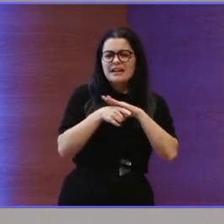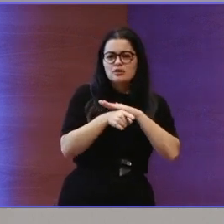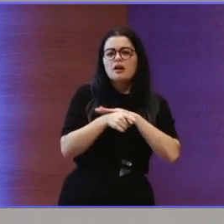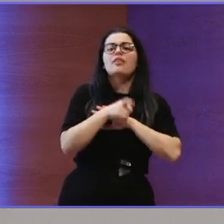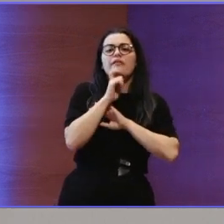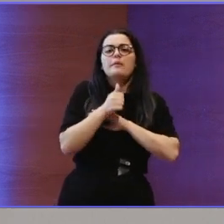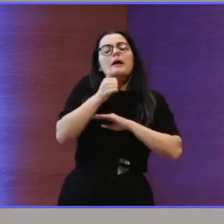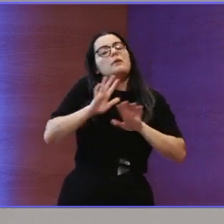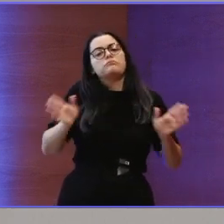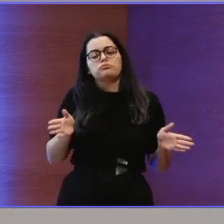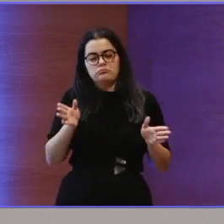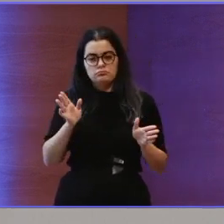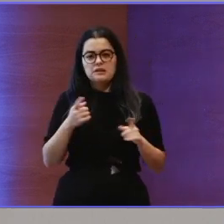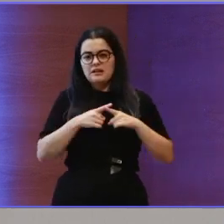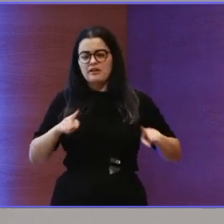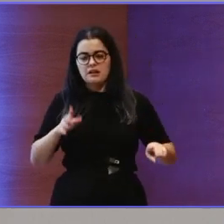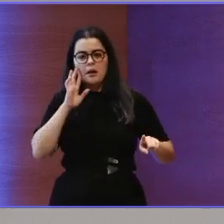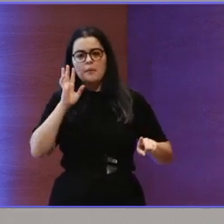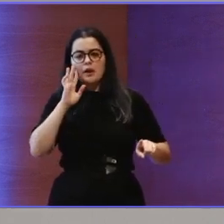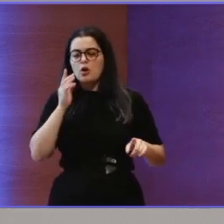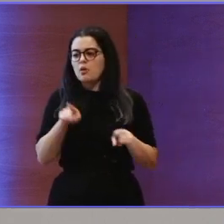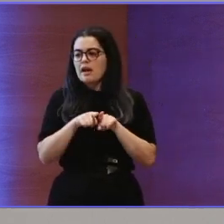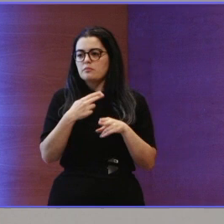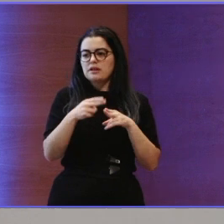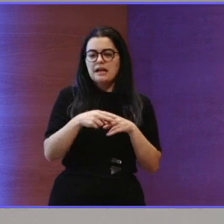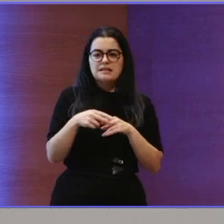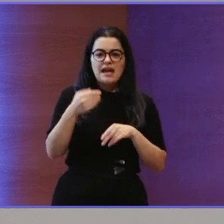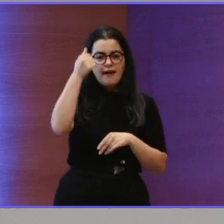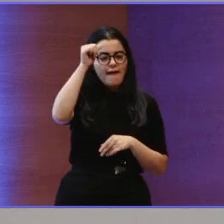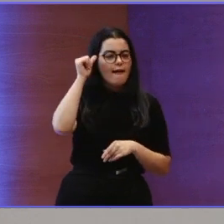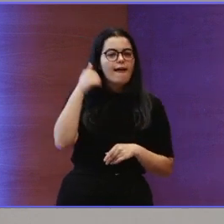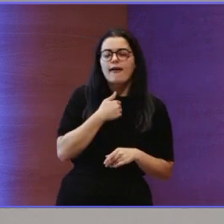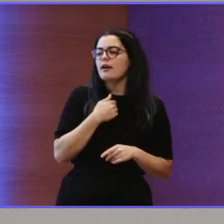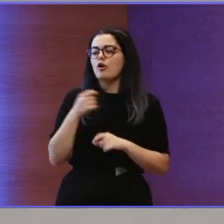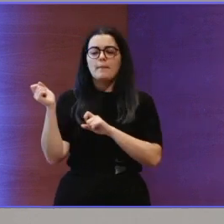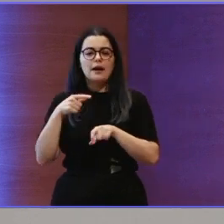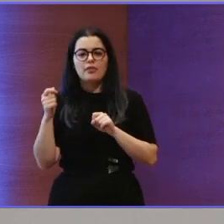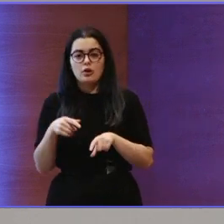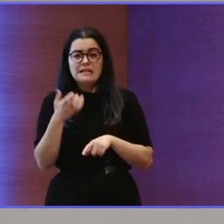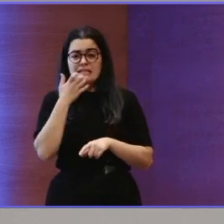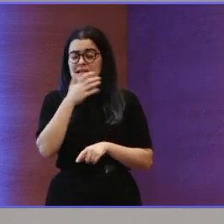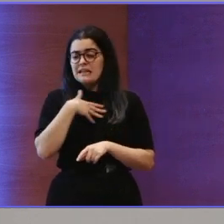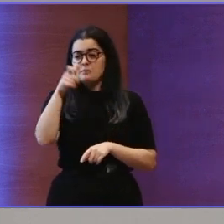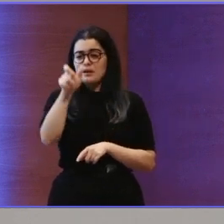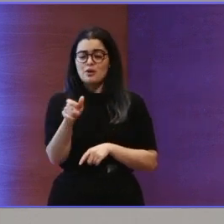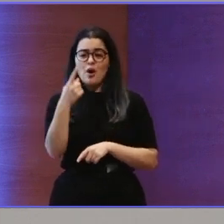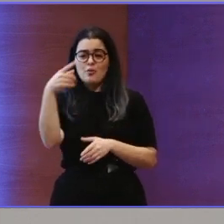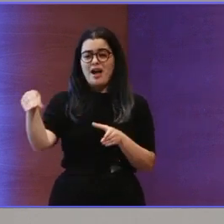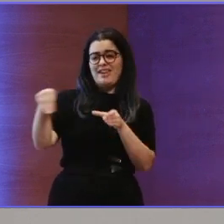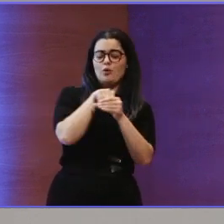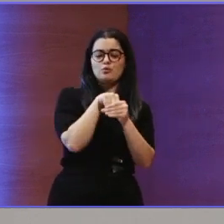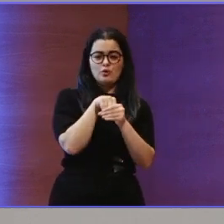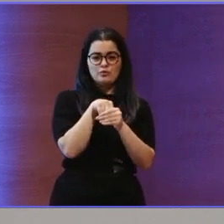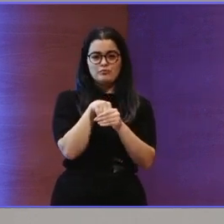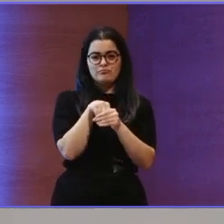políticas eh de género o las de inmigración o sea para que una persona esté incluida no solamente eh el juego o el baile